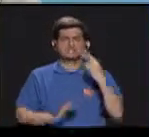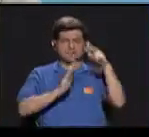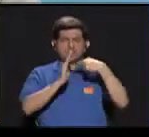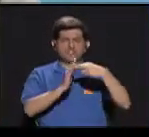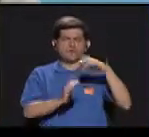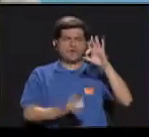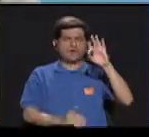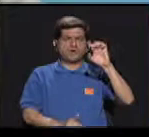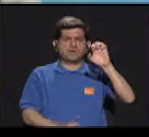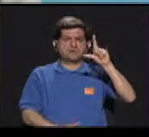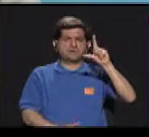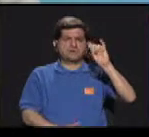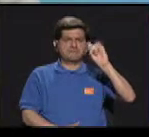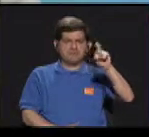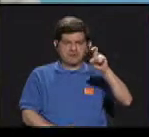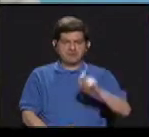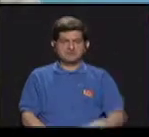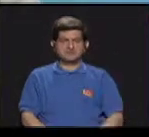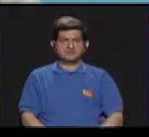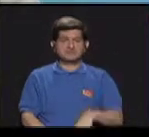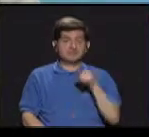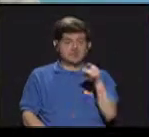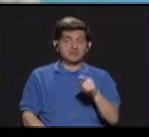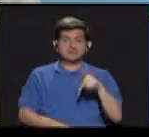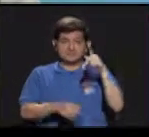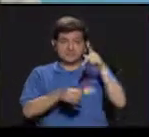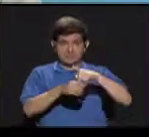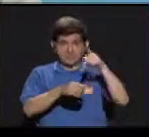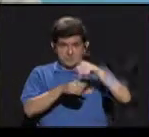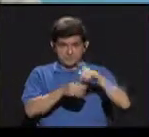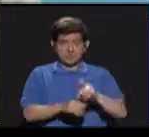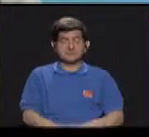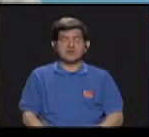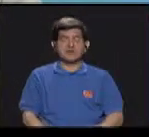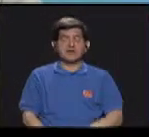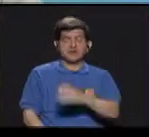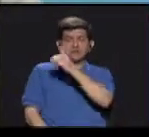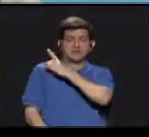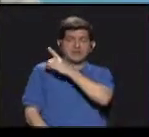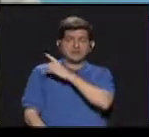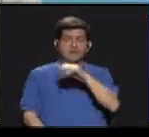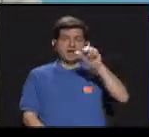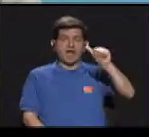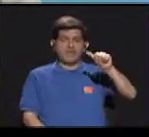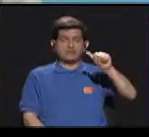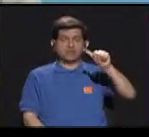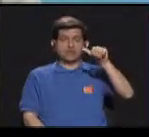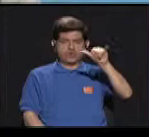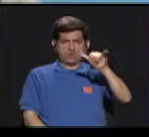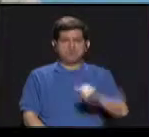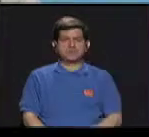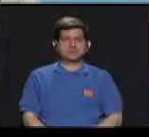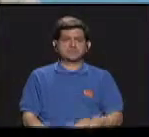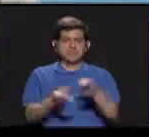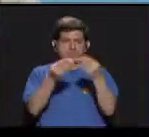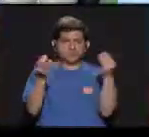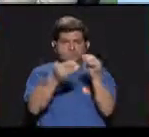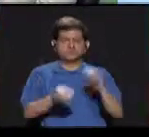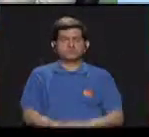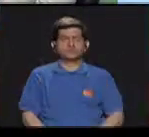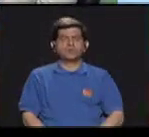de Félix, es uno de los personajes de esta película que dirigió Antonio Iglesias y que